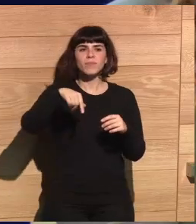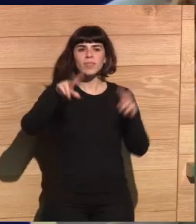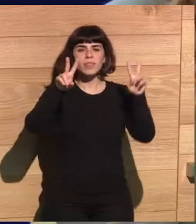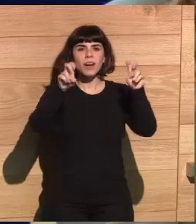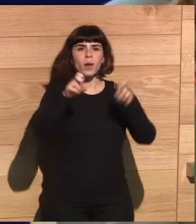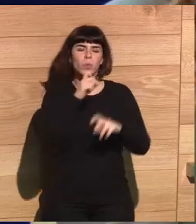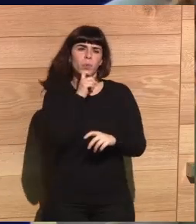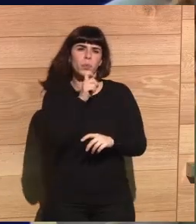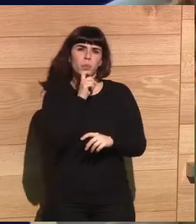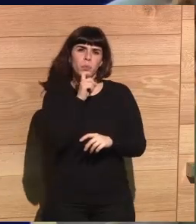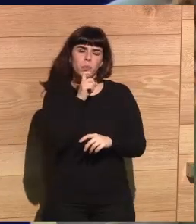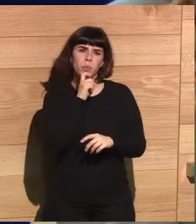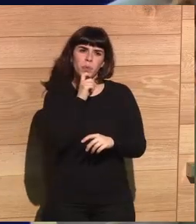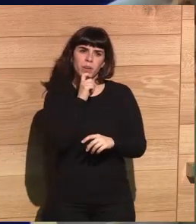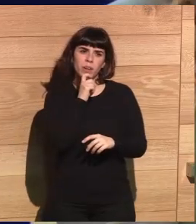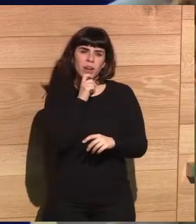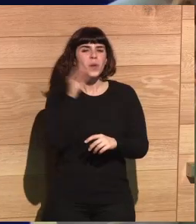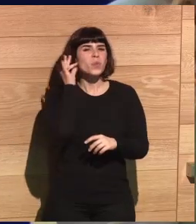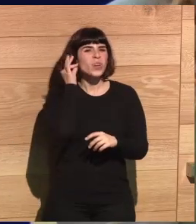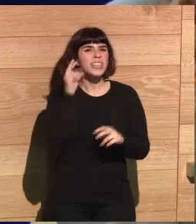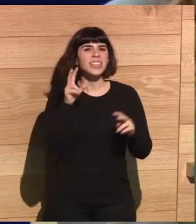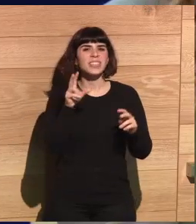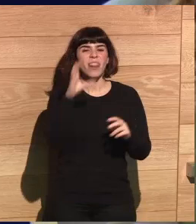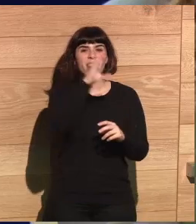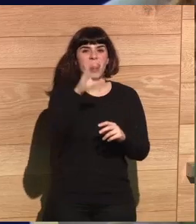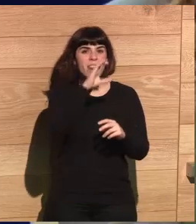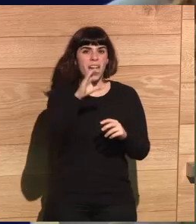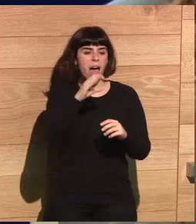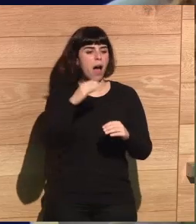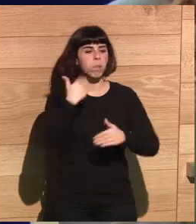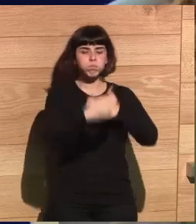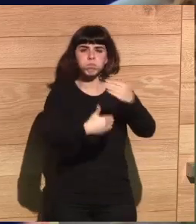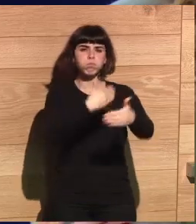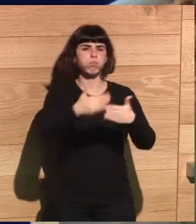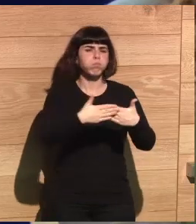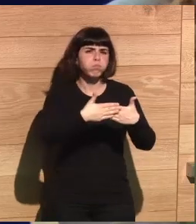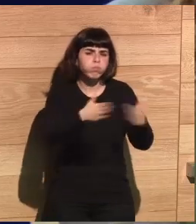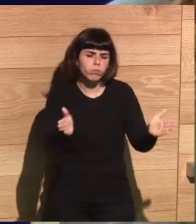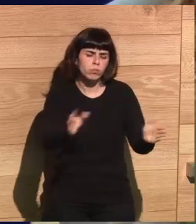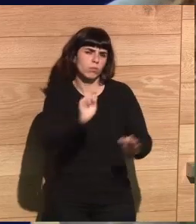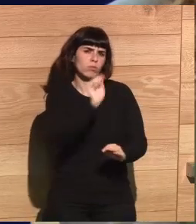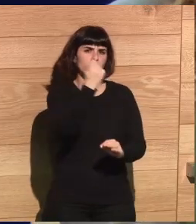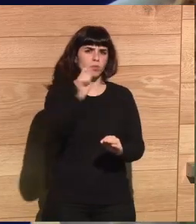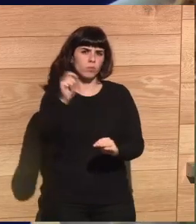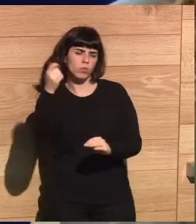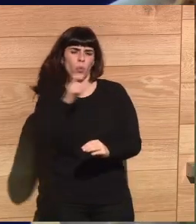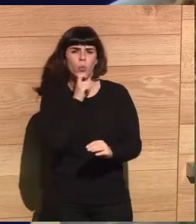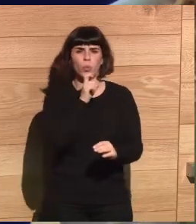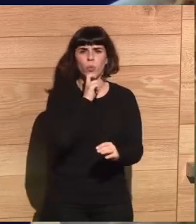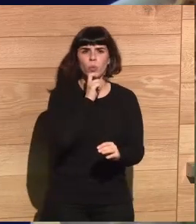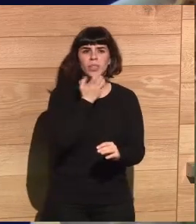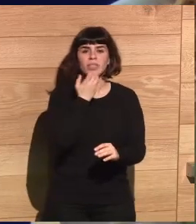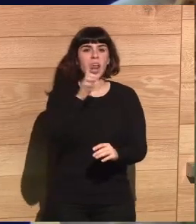que ha supuesto abrirse camino a las mujeres en el camino de las ciencias, porque si a Loreto le decían que